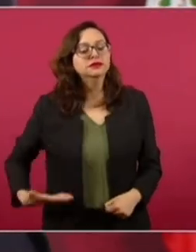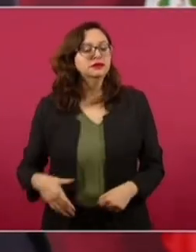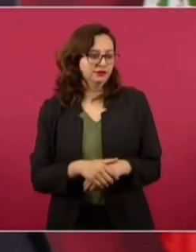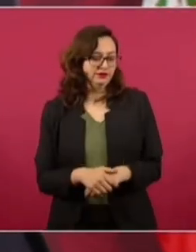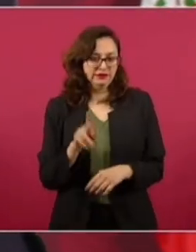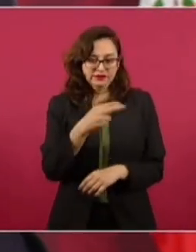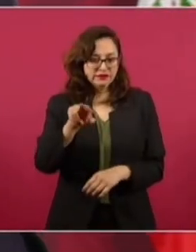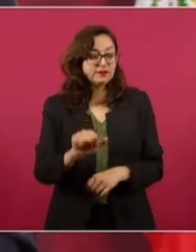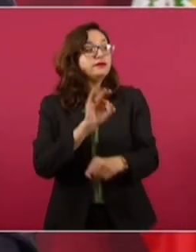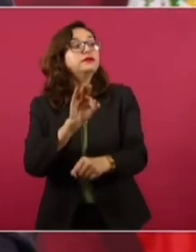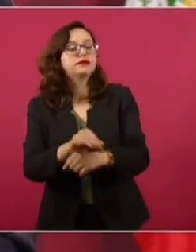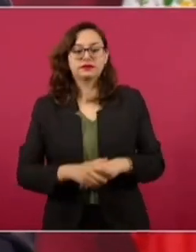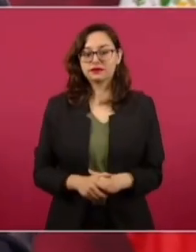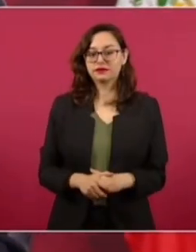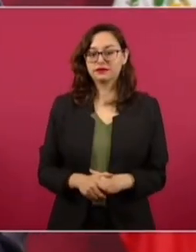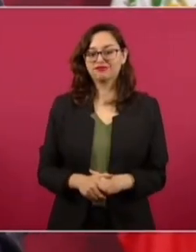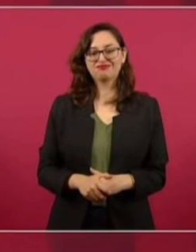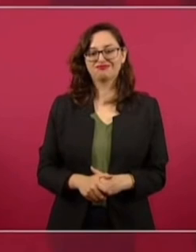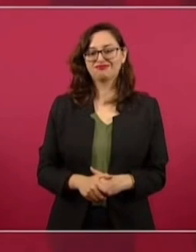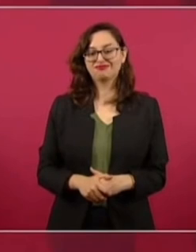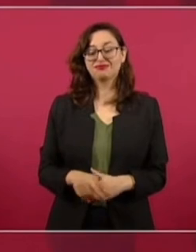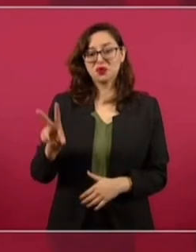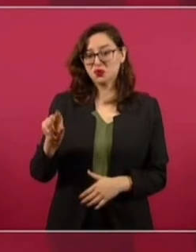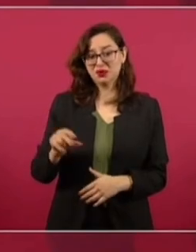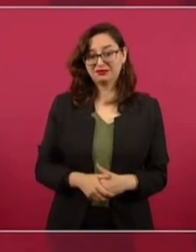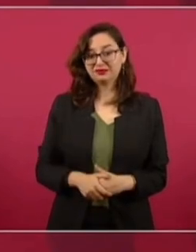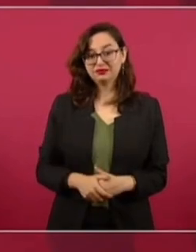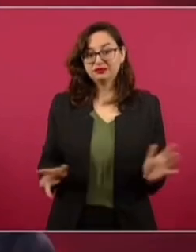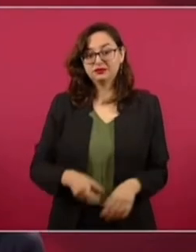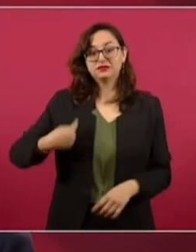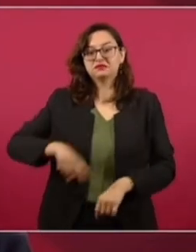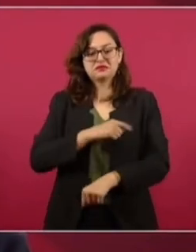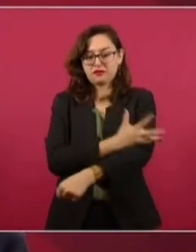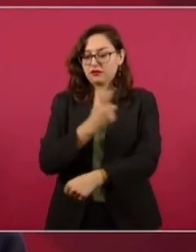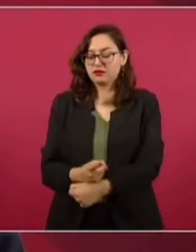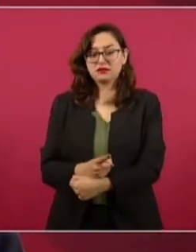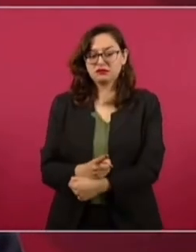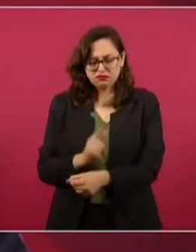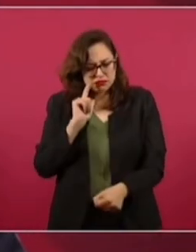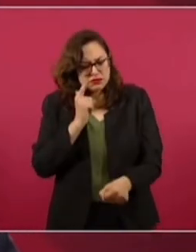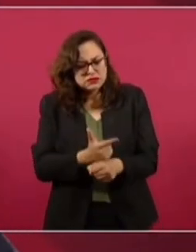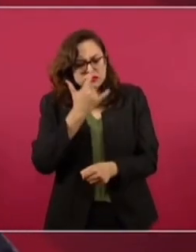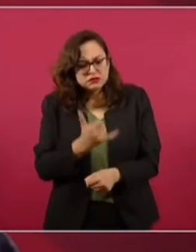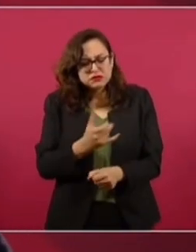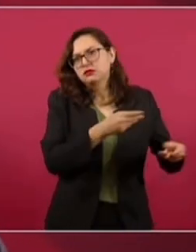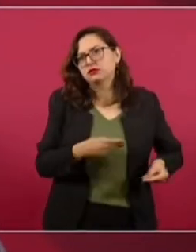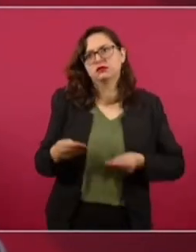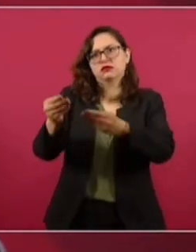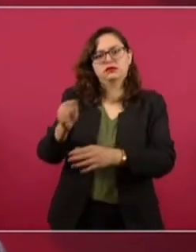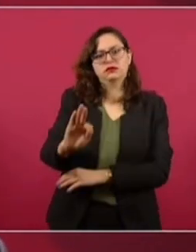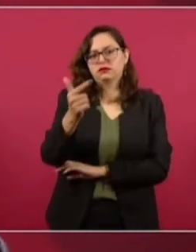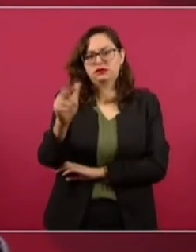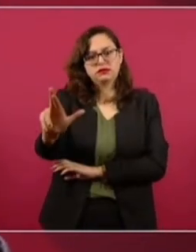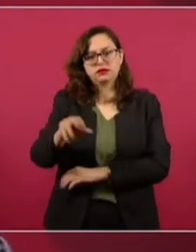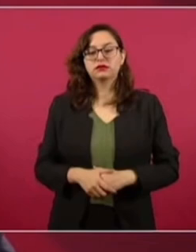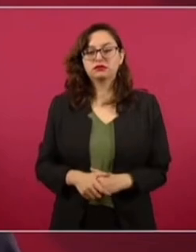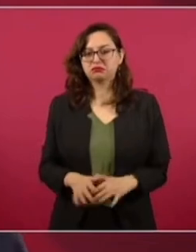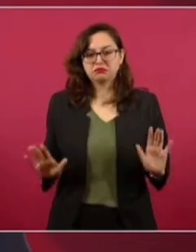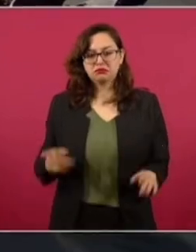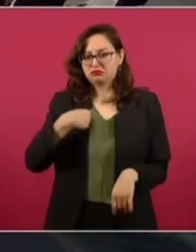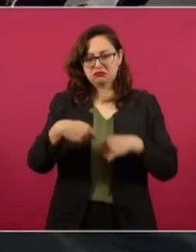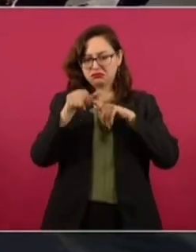al expresidente Peña Nieto. No, nosotros actuamos con transparencia y lo vamos a seguir haciendo.